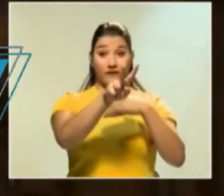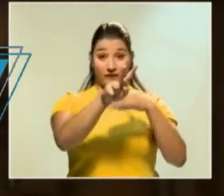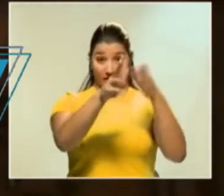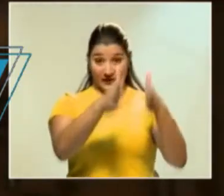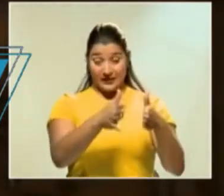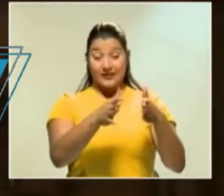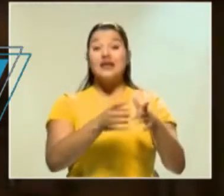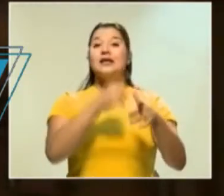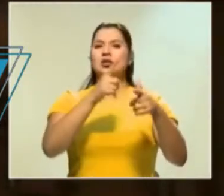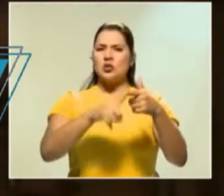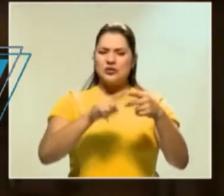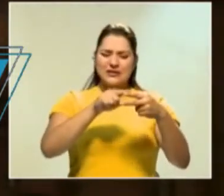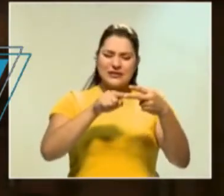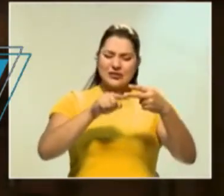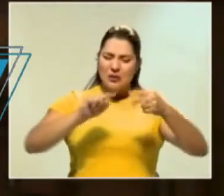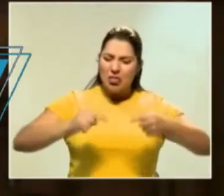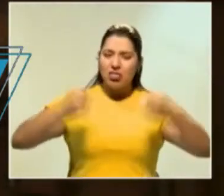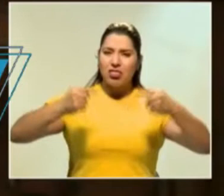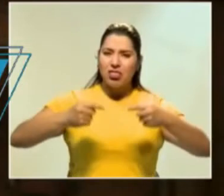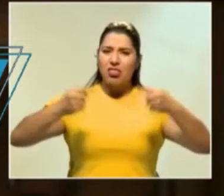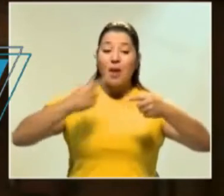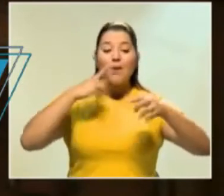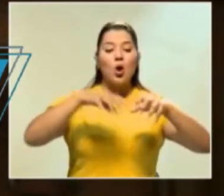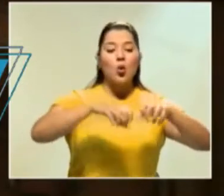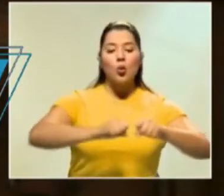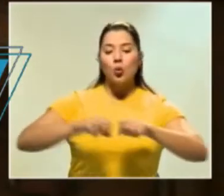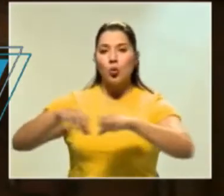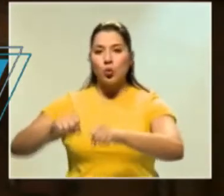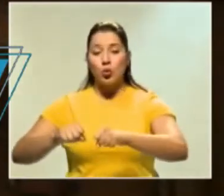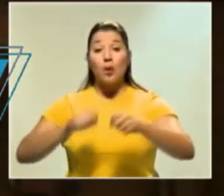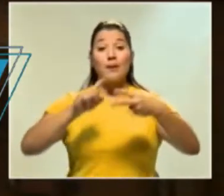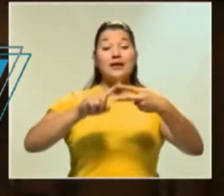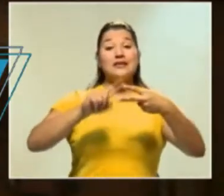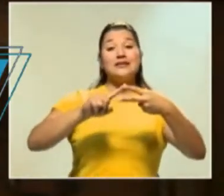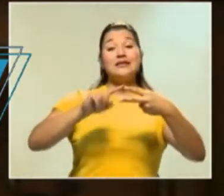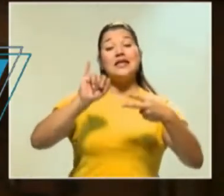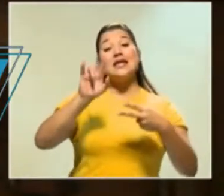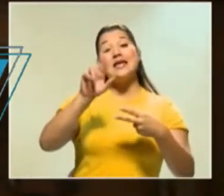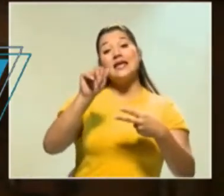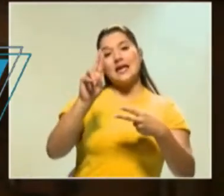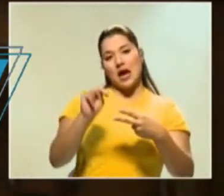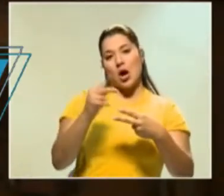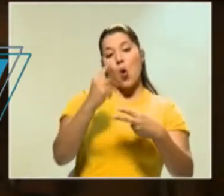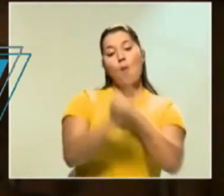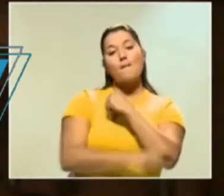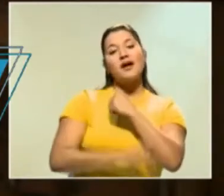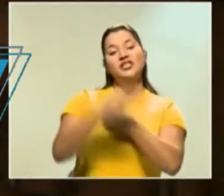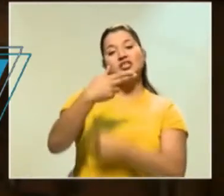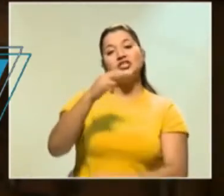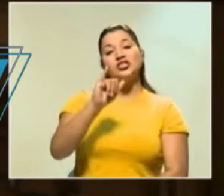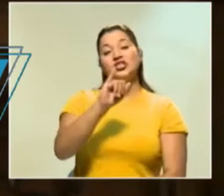pero en fin de cuentas, los chiitas, e Irán es un país chiita, son la minoría, apenas son